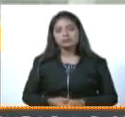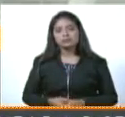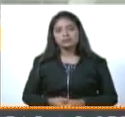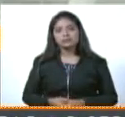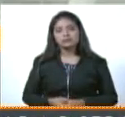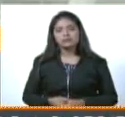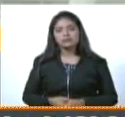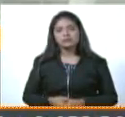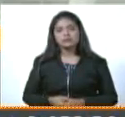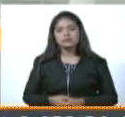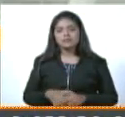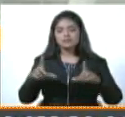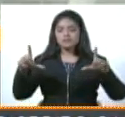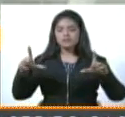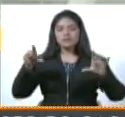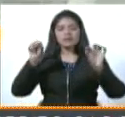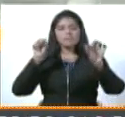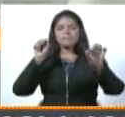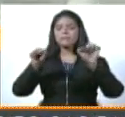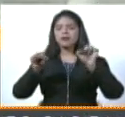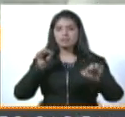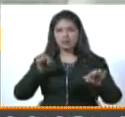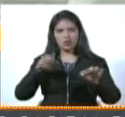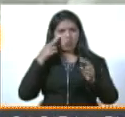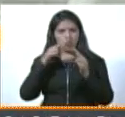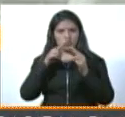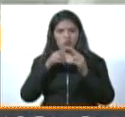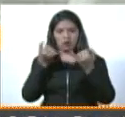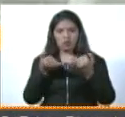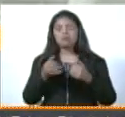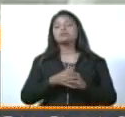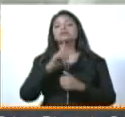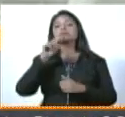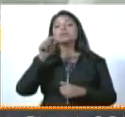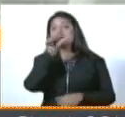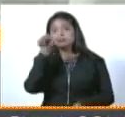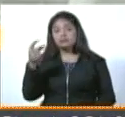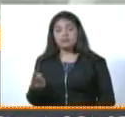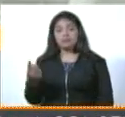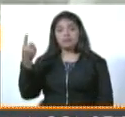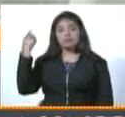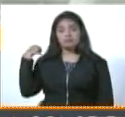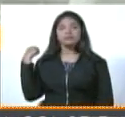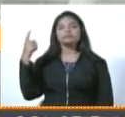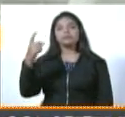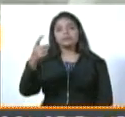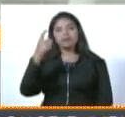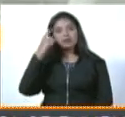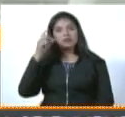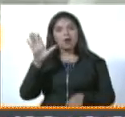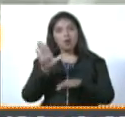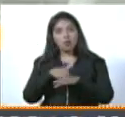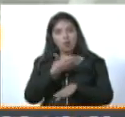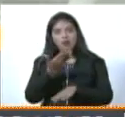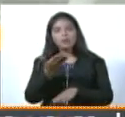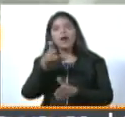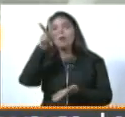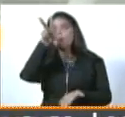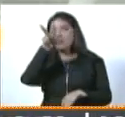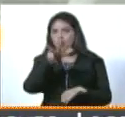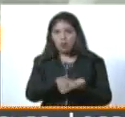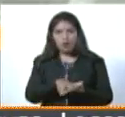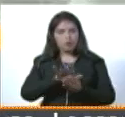las pantallas de las máquinas de votación. Asimismo, la semana pasada, el día jueves, aprobamos